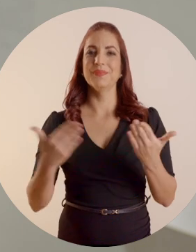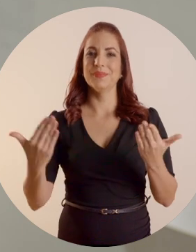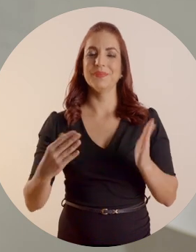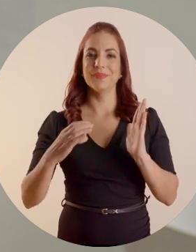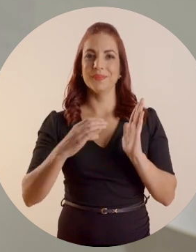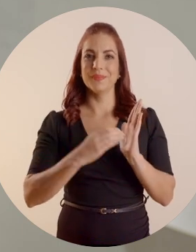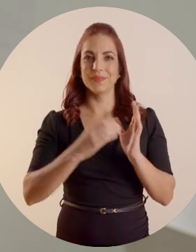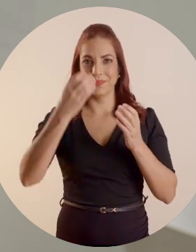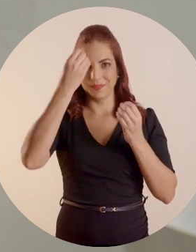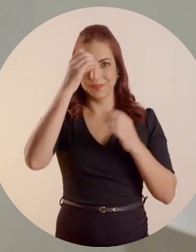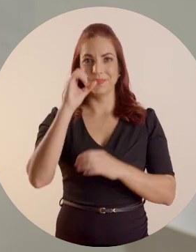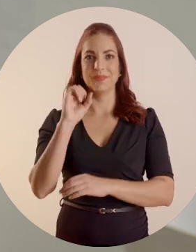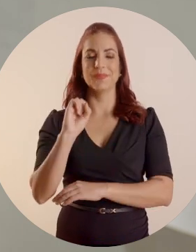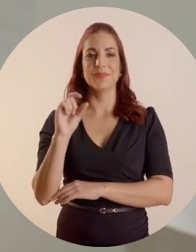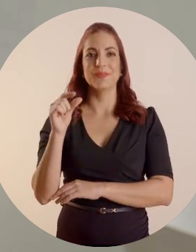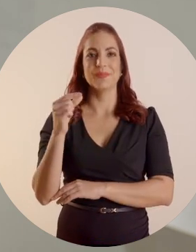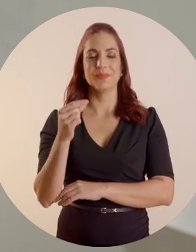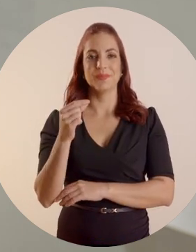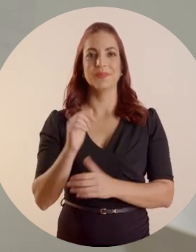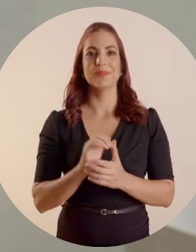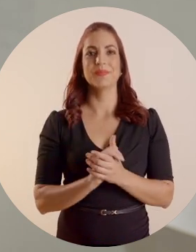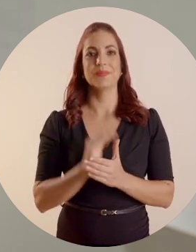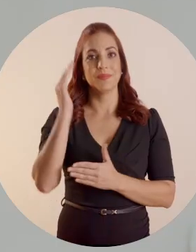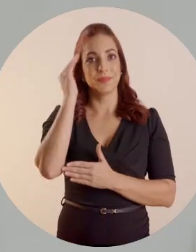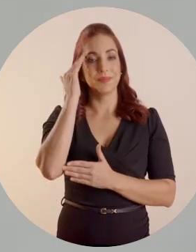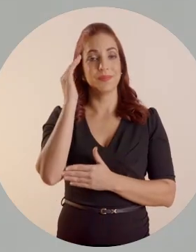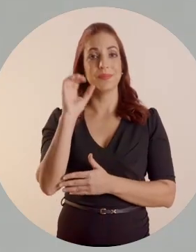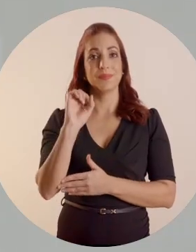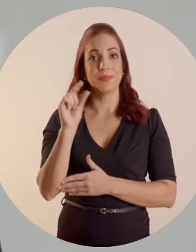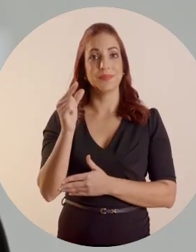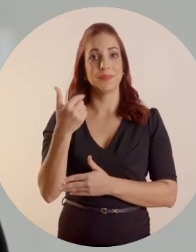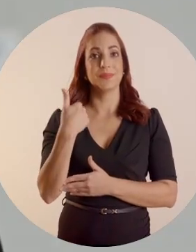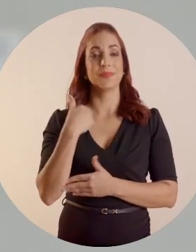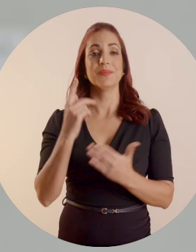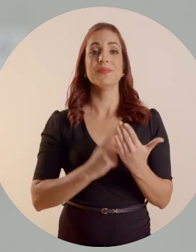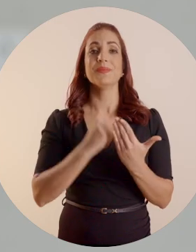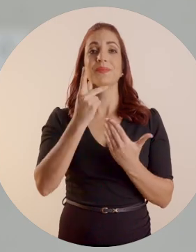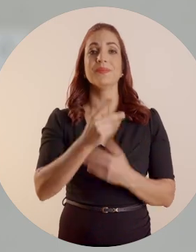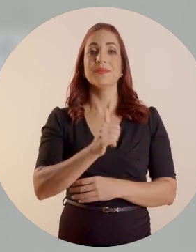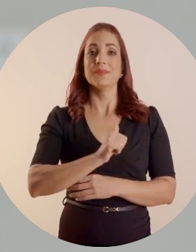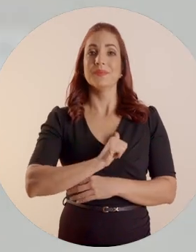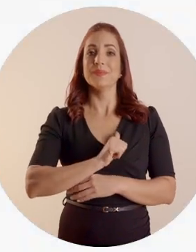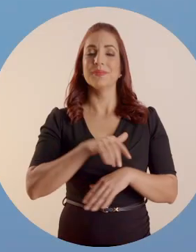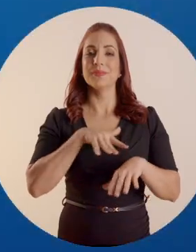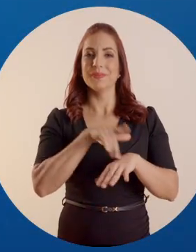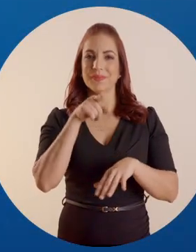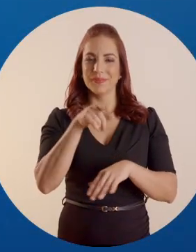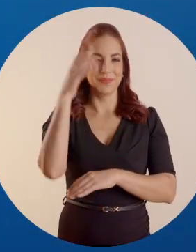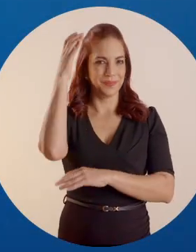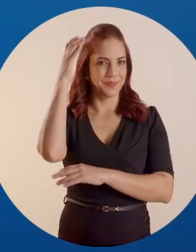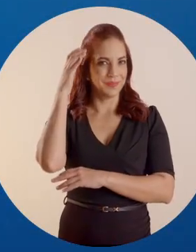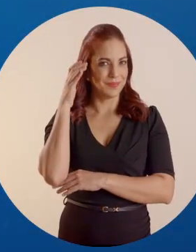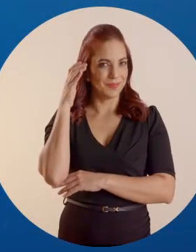todos. Bienvenidos a Cápsulas Informativas Samsung. ¿Sabías que Samsung ofrece un programa de autorreparación